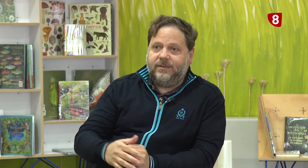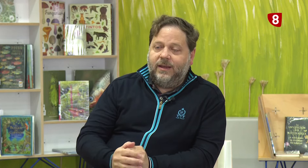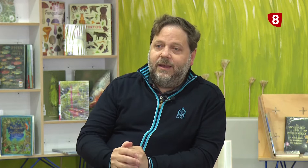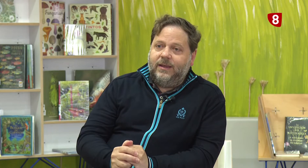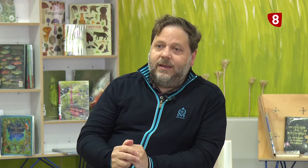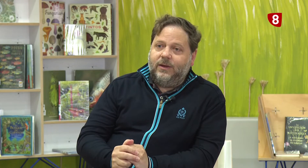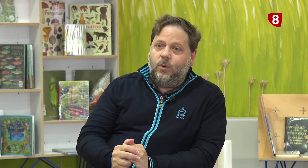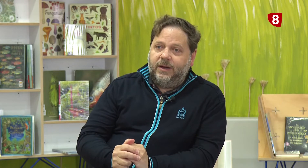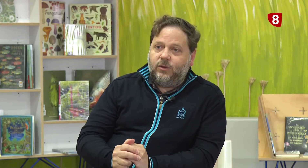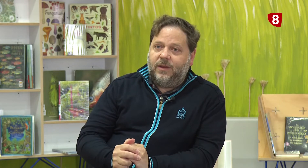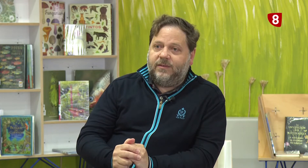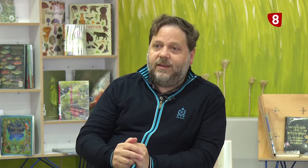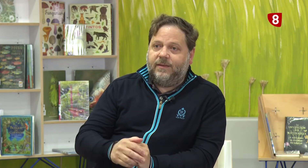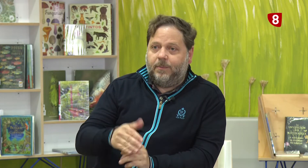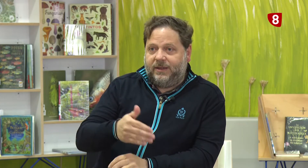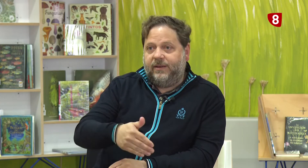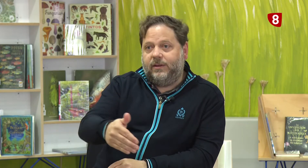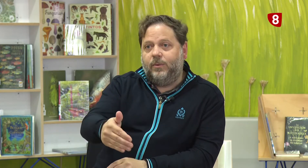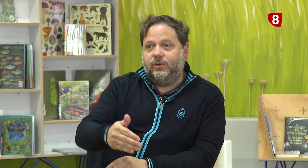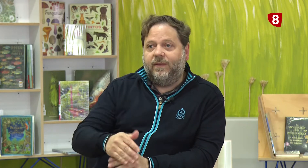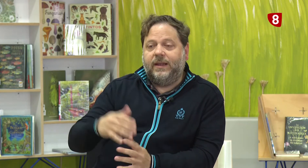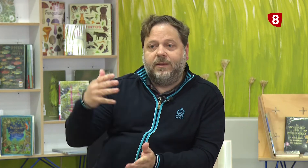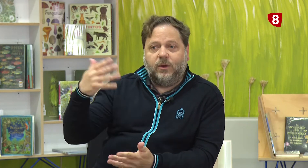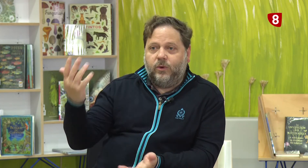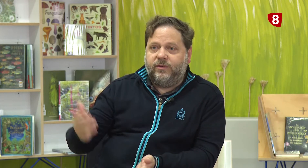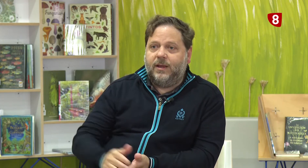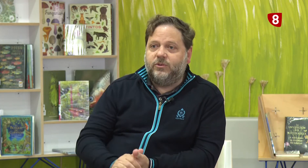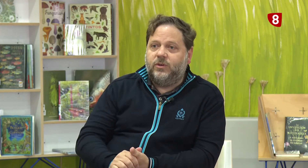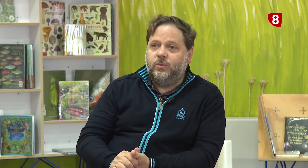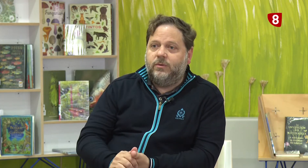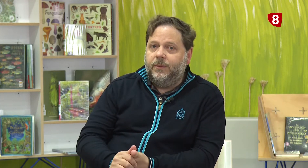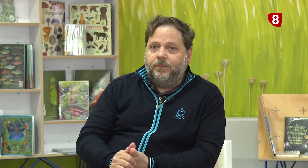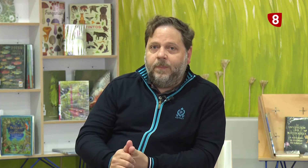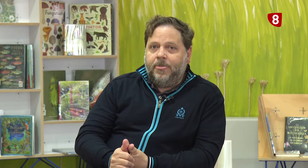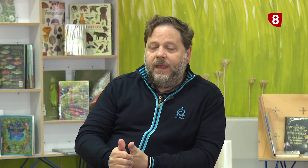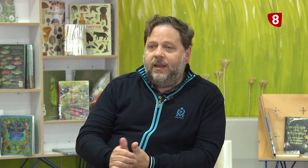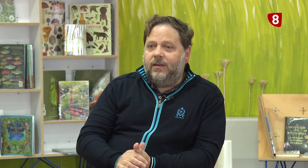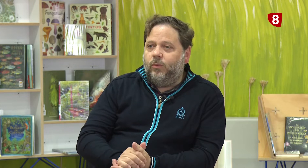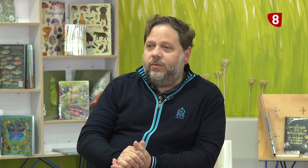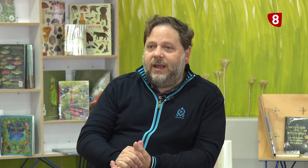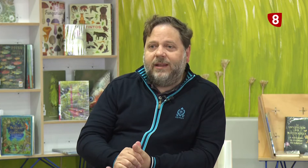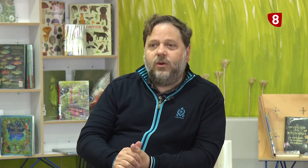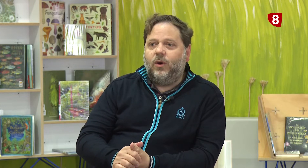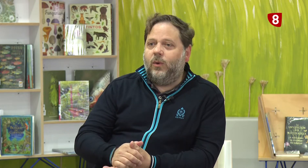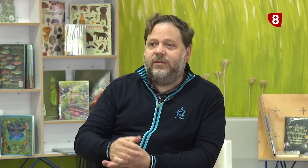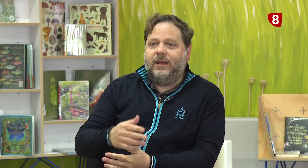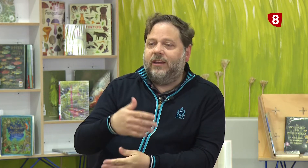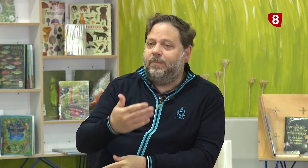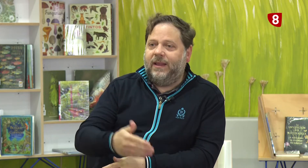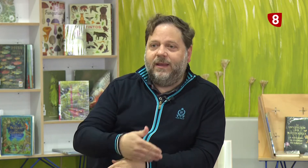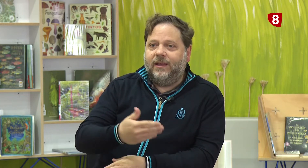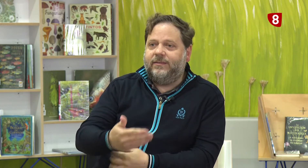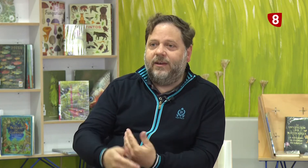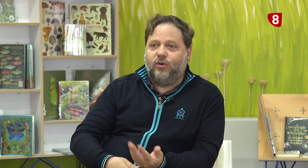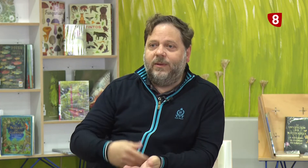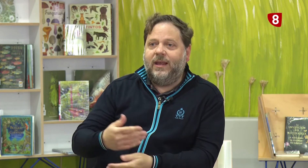claves y cubrir todas las necesidades a partir de ese momento en adelante. Recuerdo que estábamos en un teatro o algo así, a la